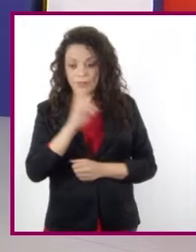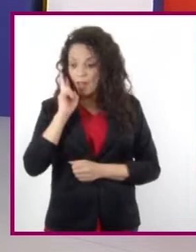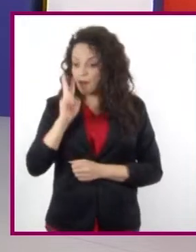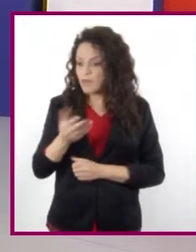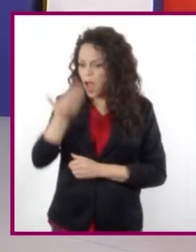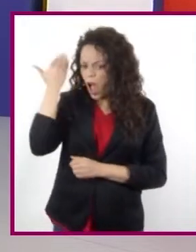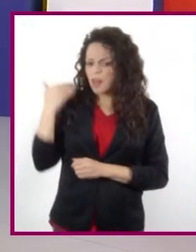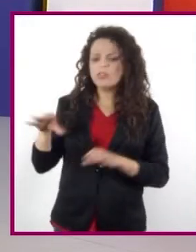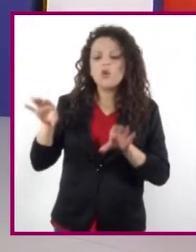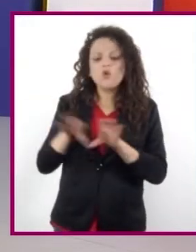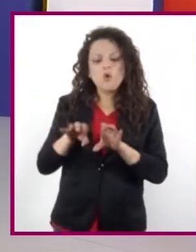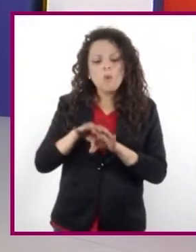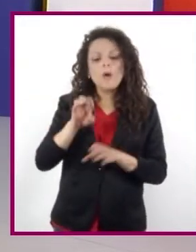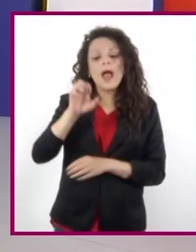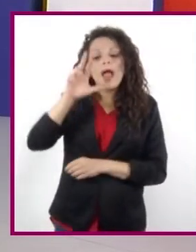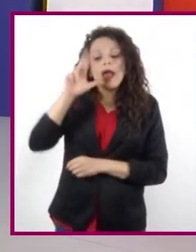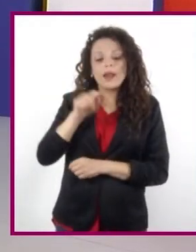este control. Claro que sí.